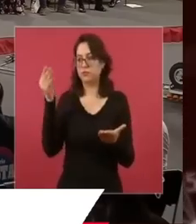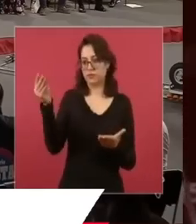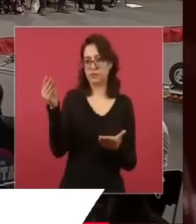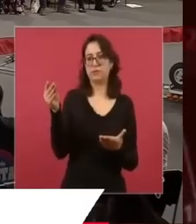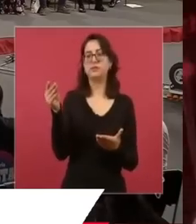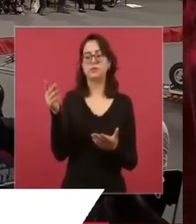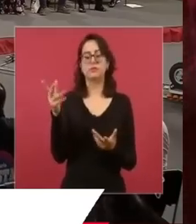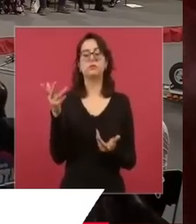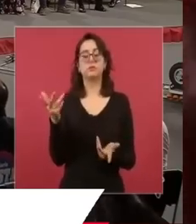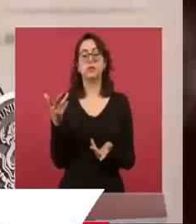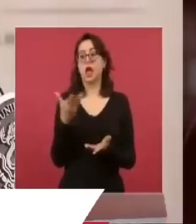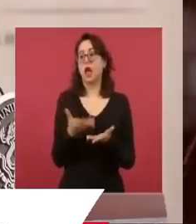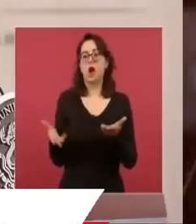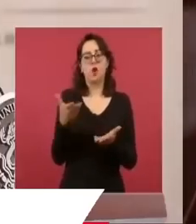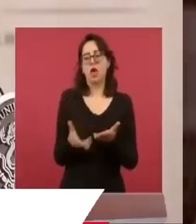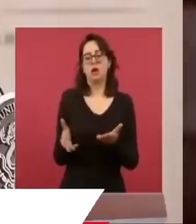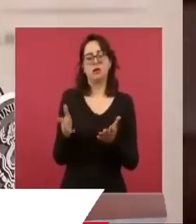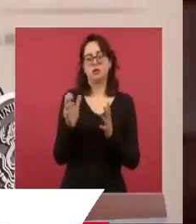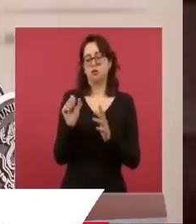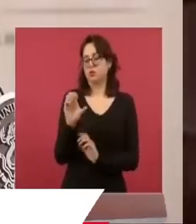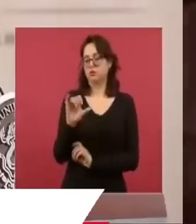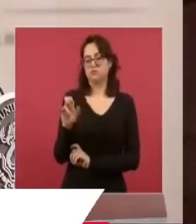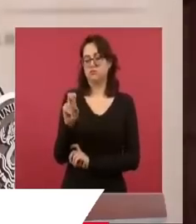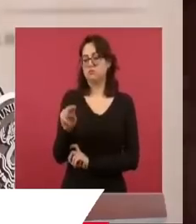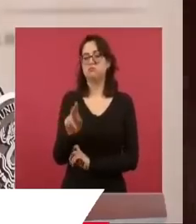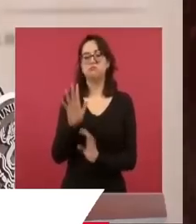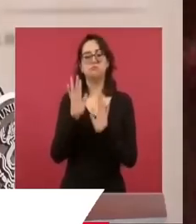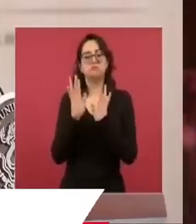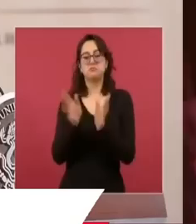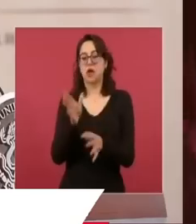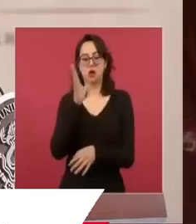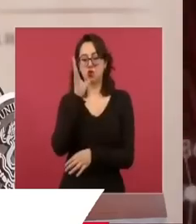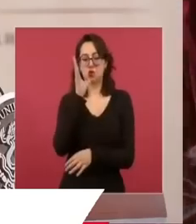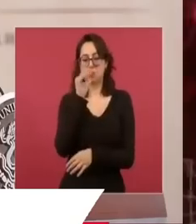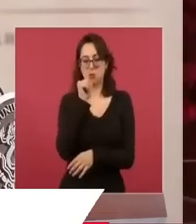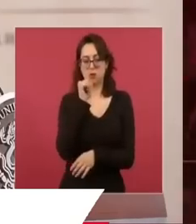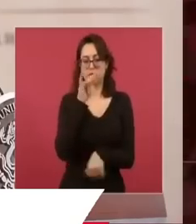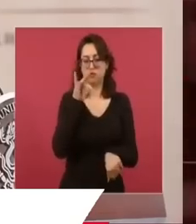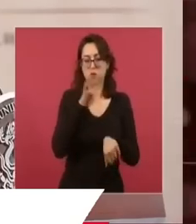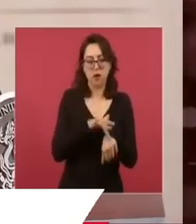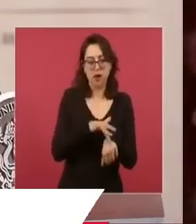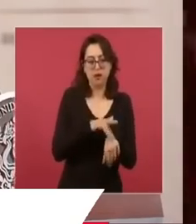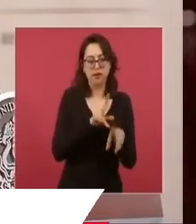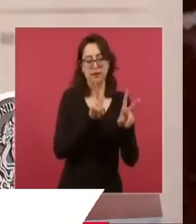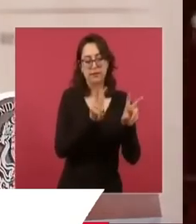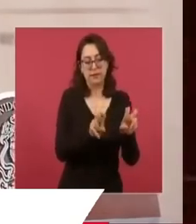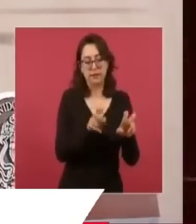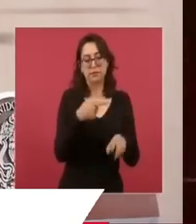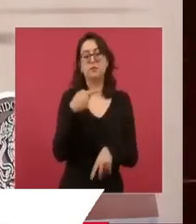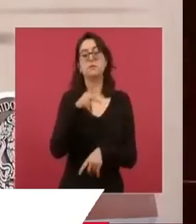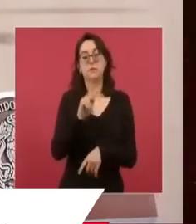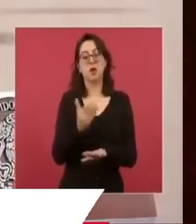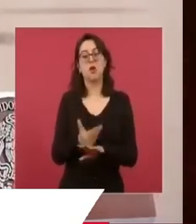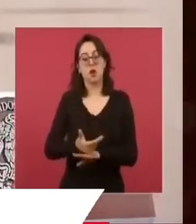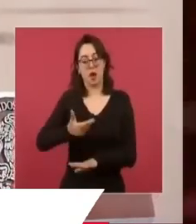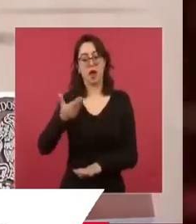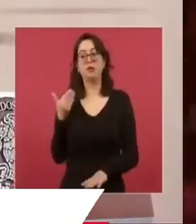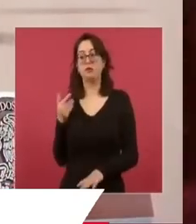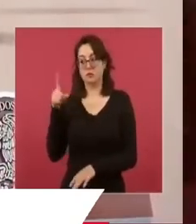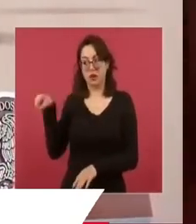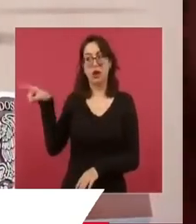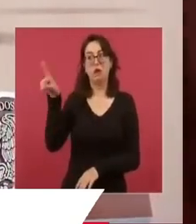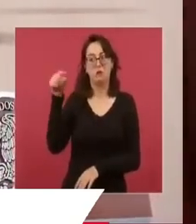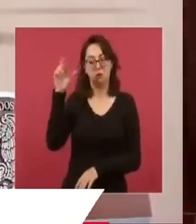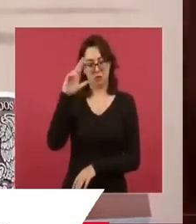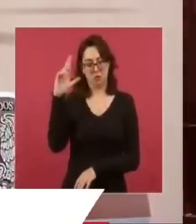recordar que Felipe Calderón incluso impidió la salida de aviones que pudieran atender llevar a estos niños a Estados